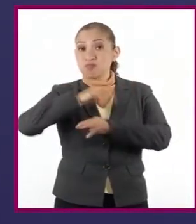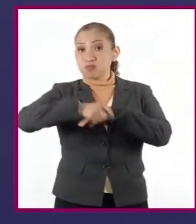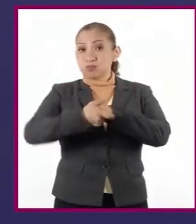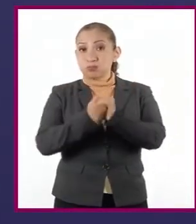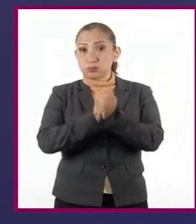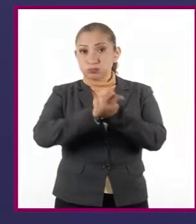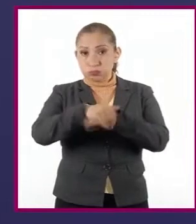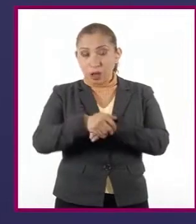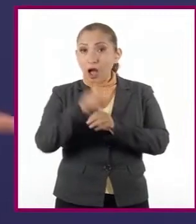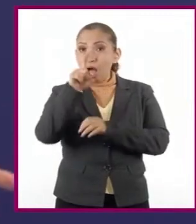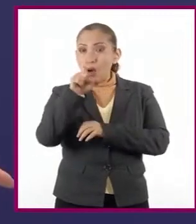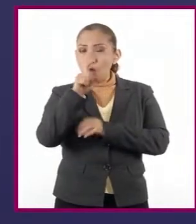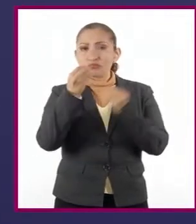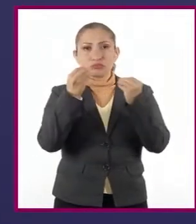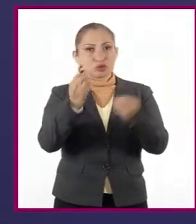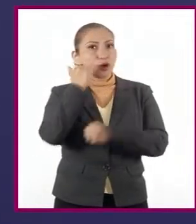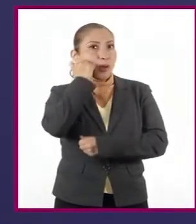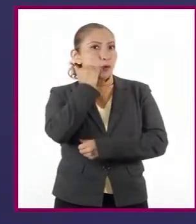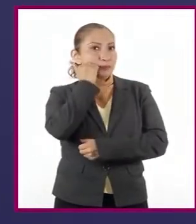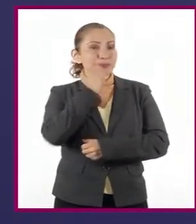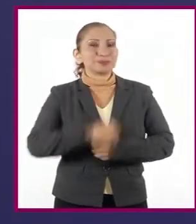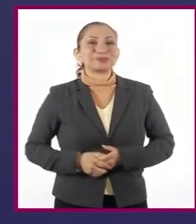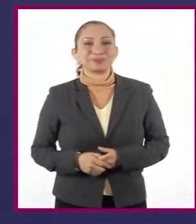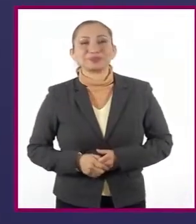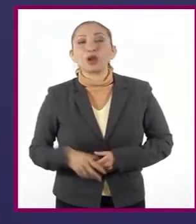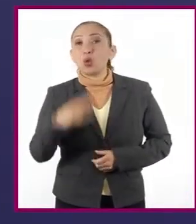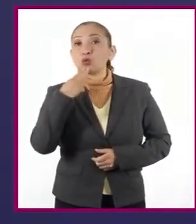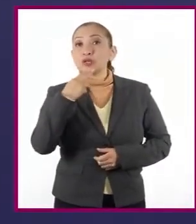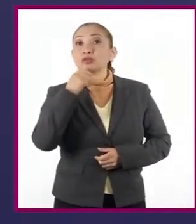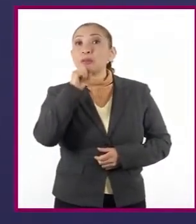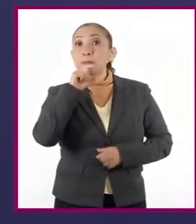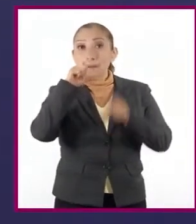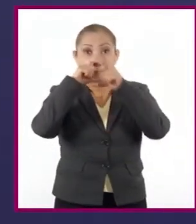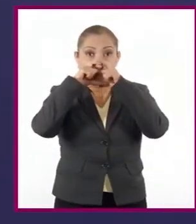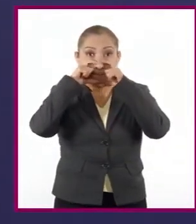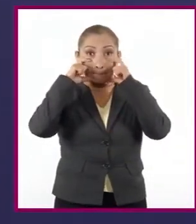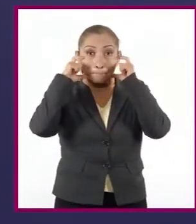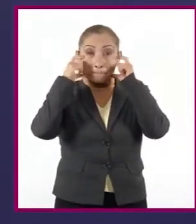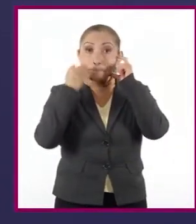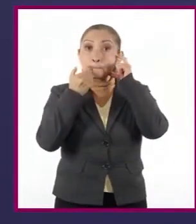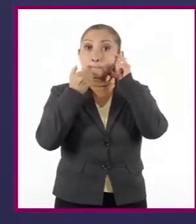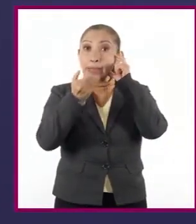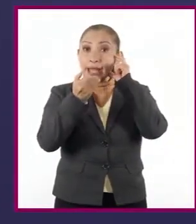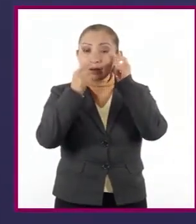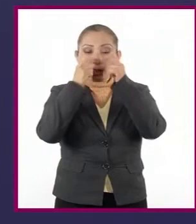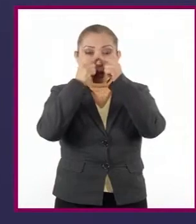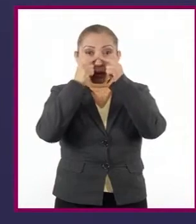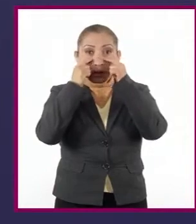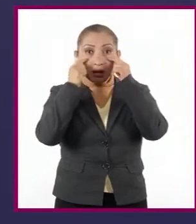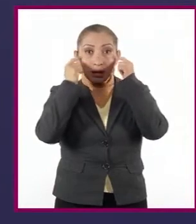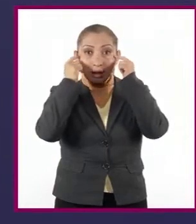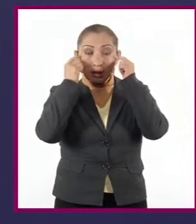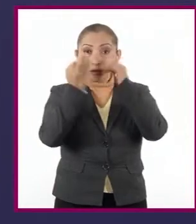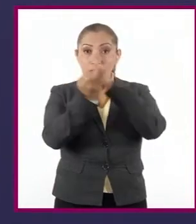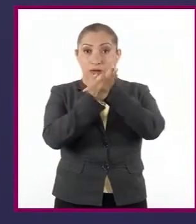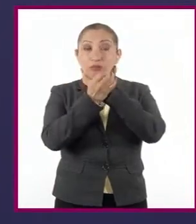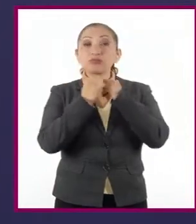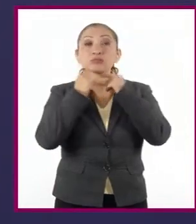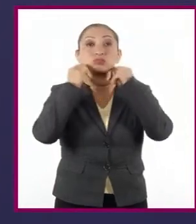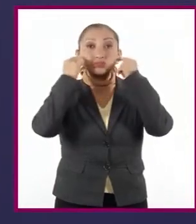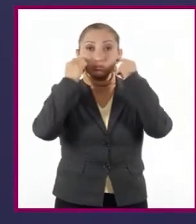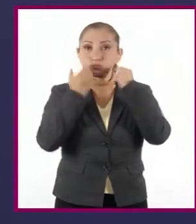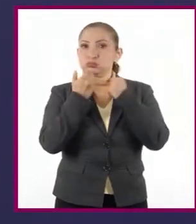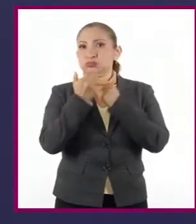nuestras manos con agua y abundante jabón, usando el cubrebocas adecuadamente de forma que proteja nariz y